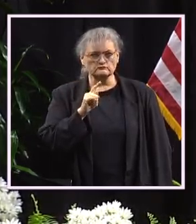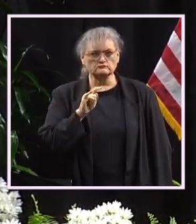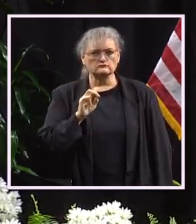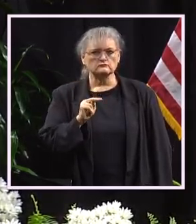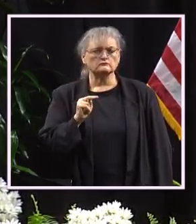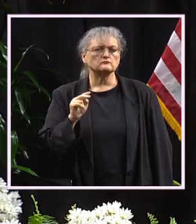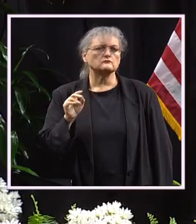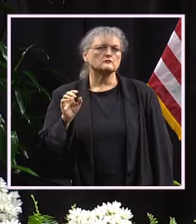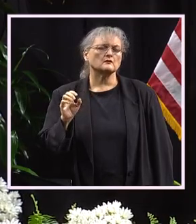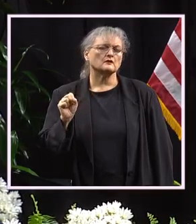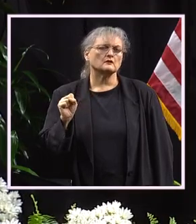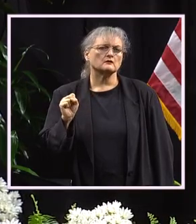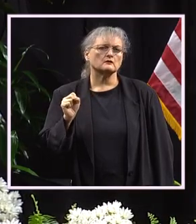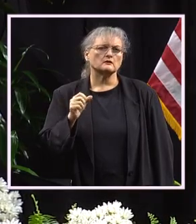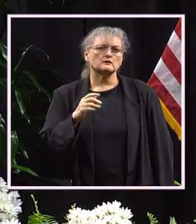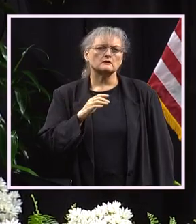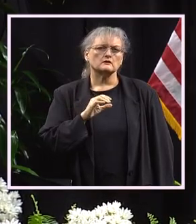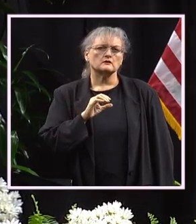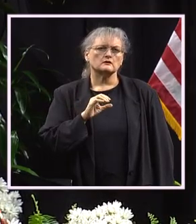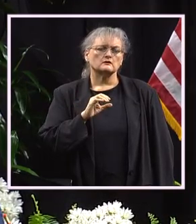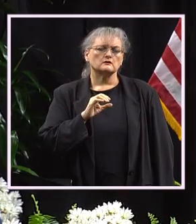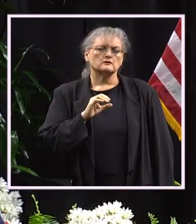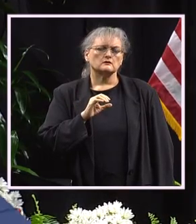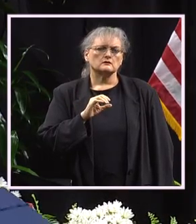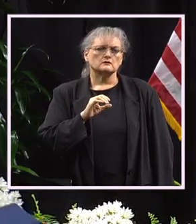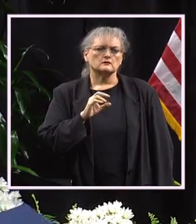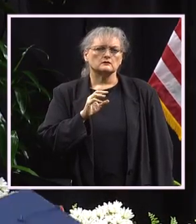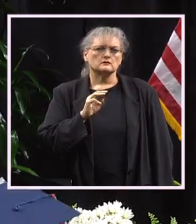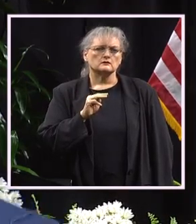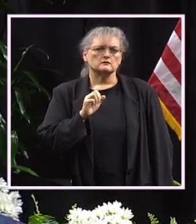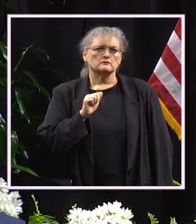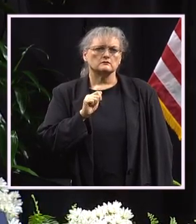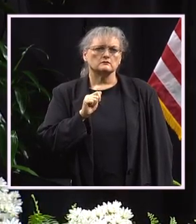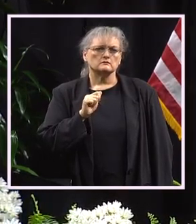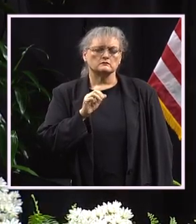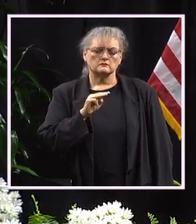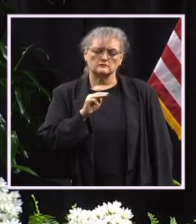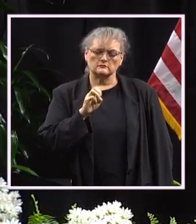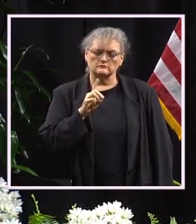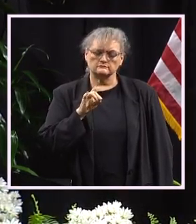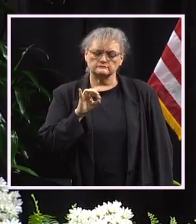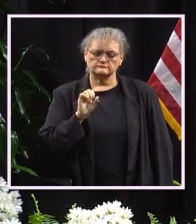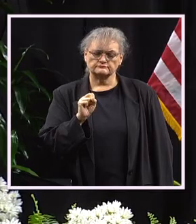Kimberly Jasmine Tax. Madison T. Vu, cum laude.